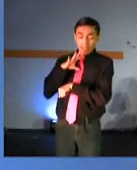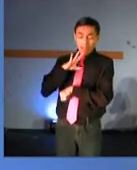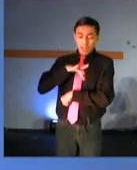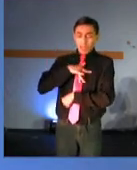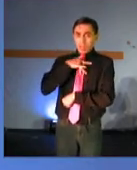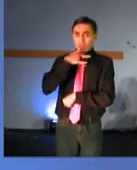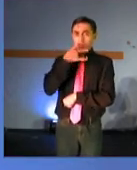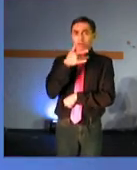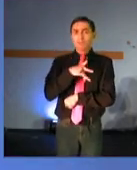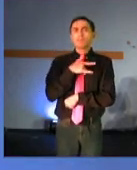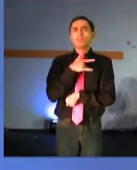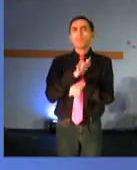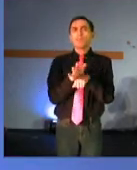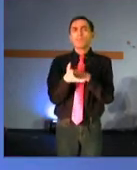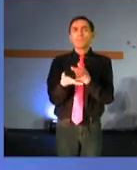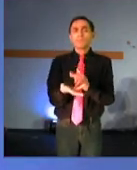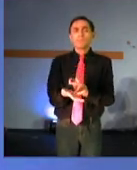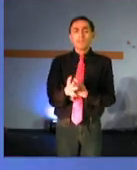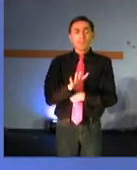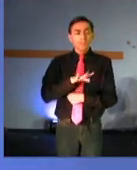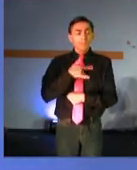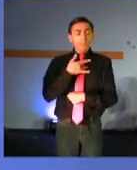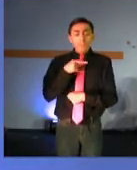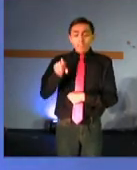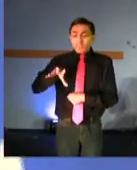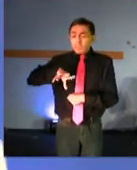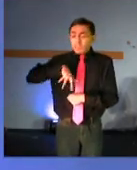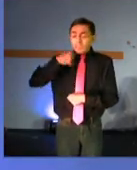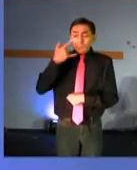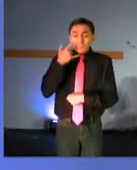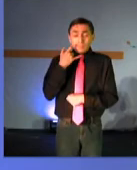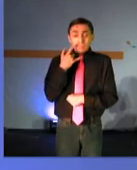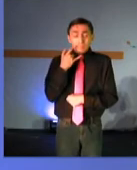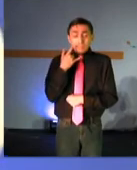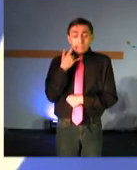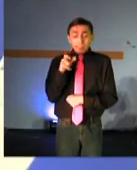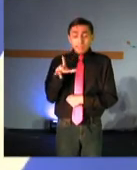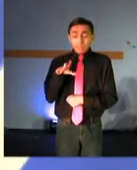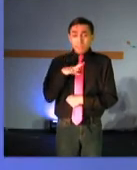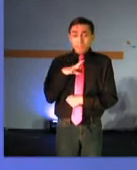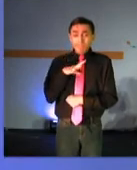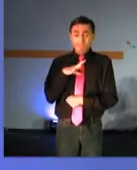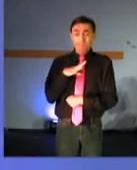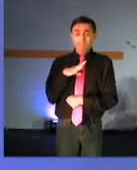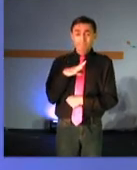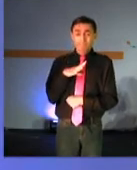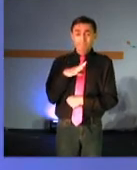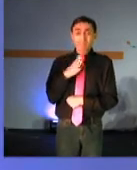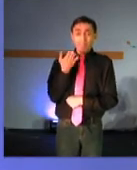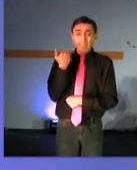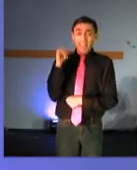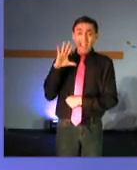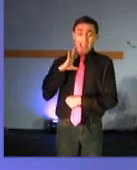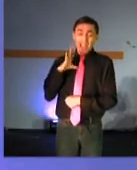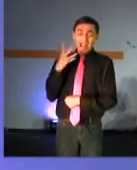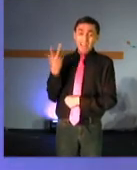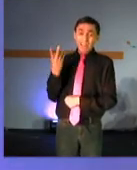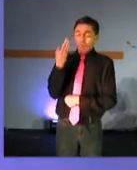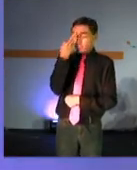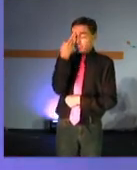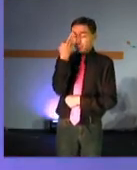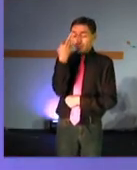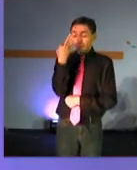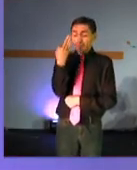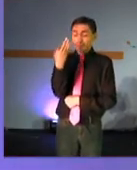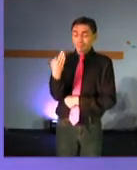sentí que la lucha que se había librado durante todos esos años y que había dejado